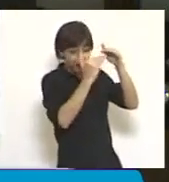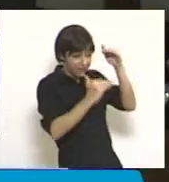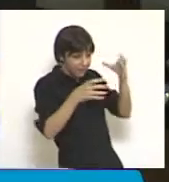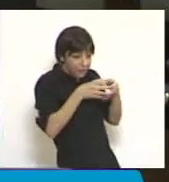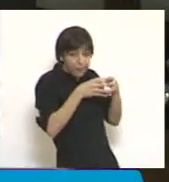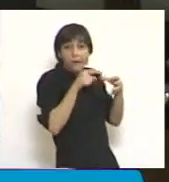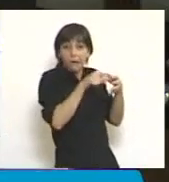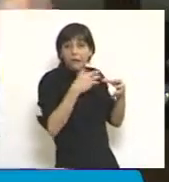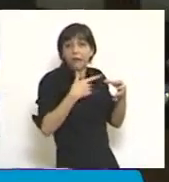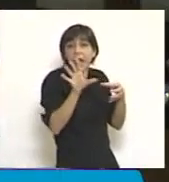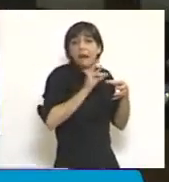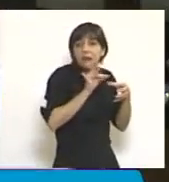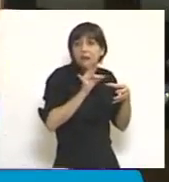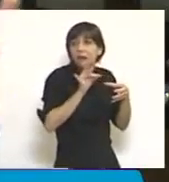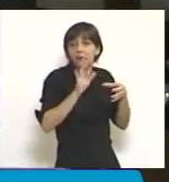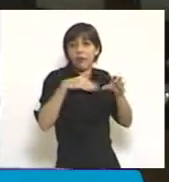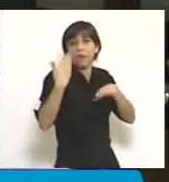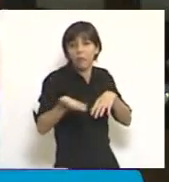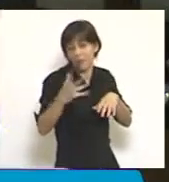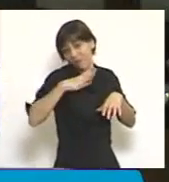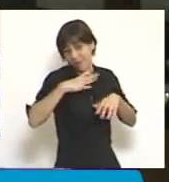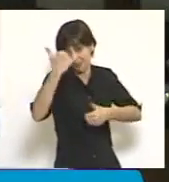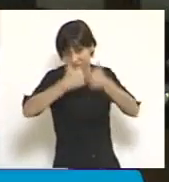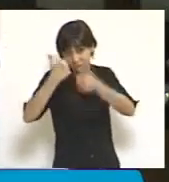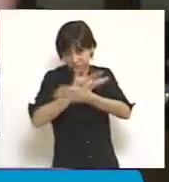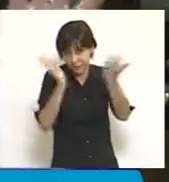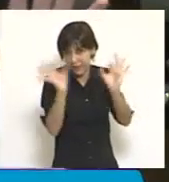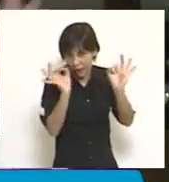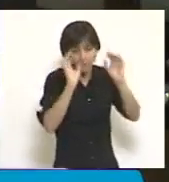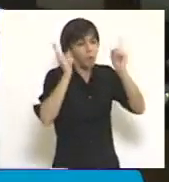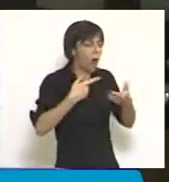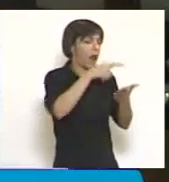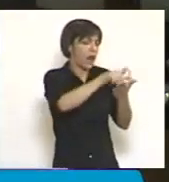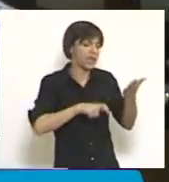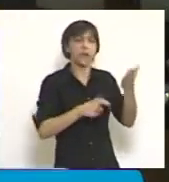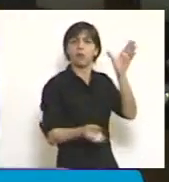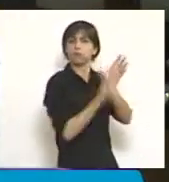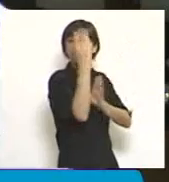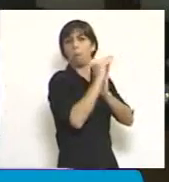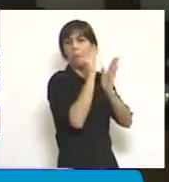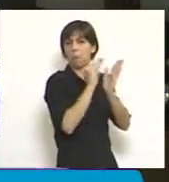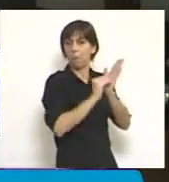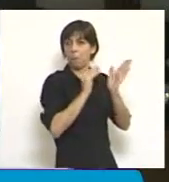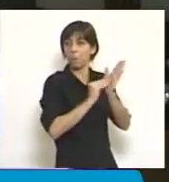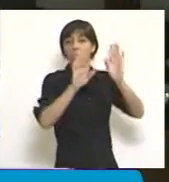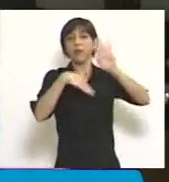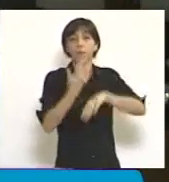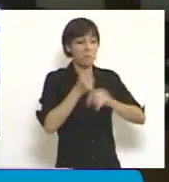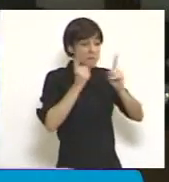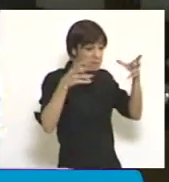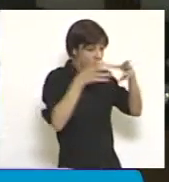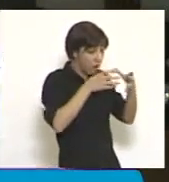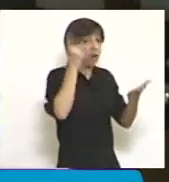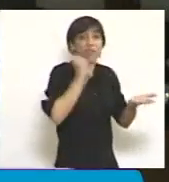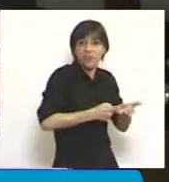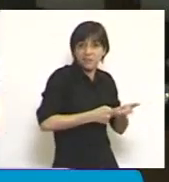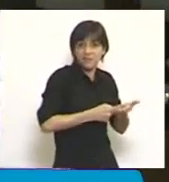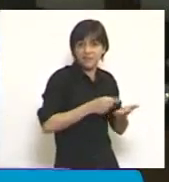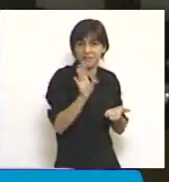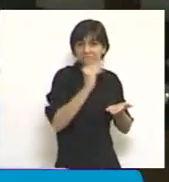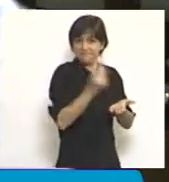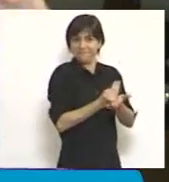de manera inconstitucional, es el Consejo el que por sí y ante sí designa subrogantes de una lista elaborada